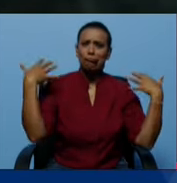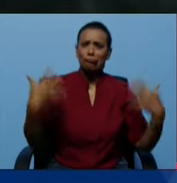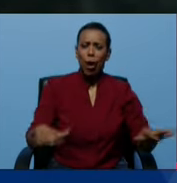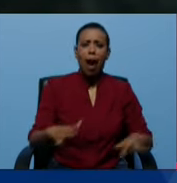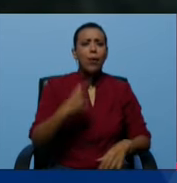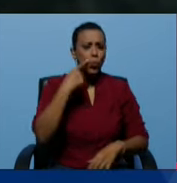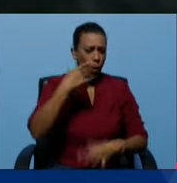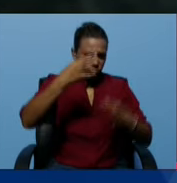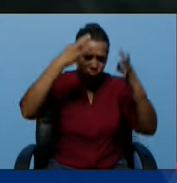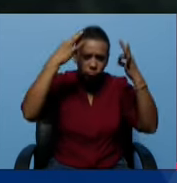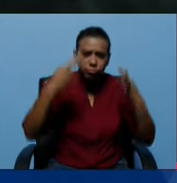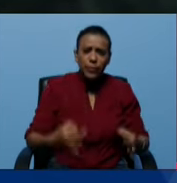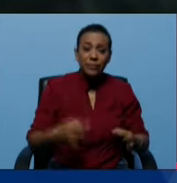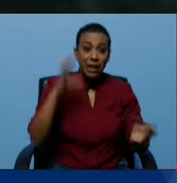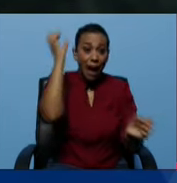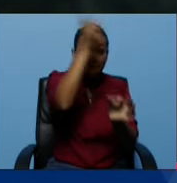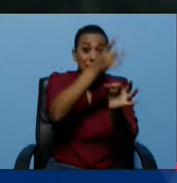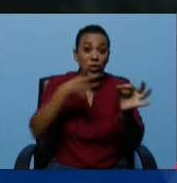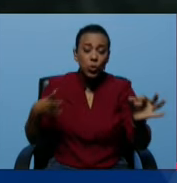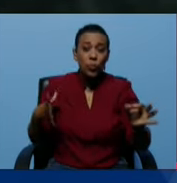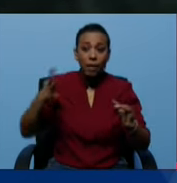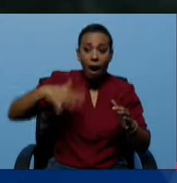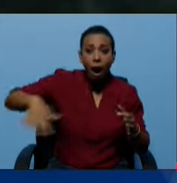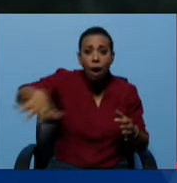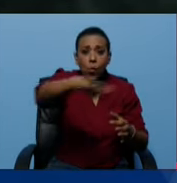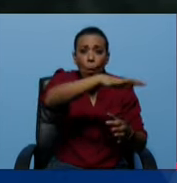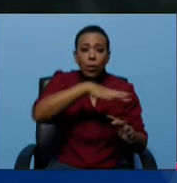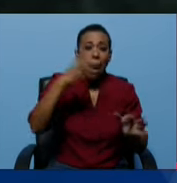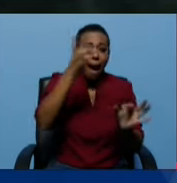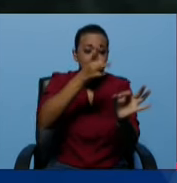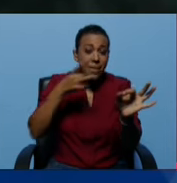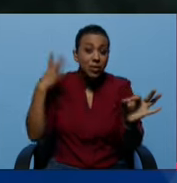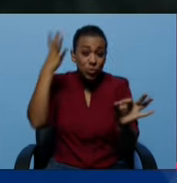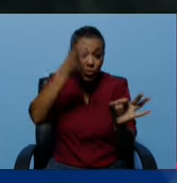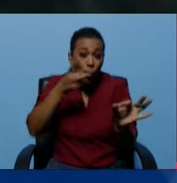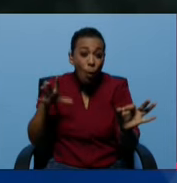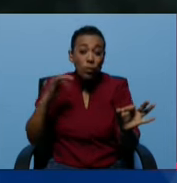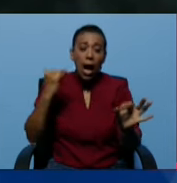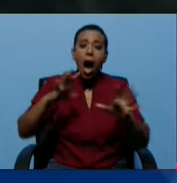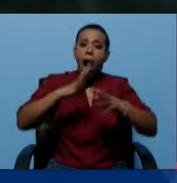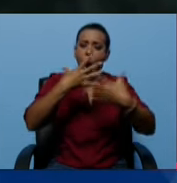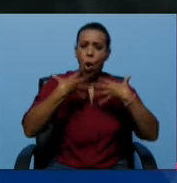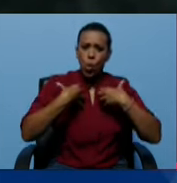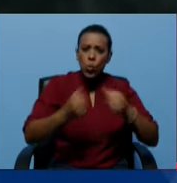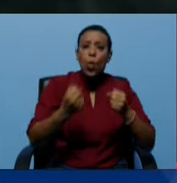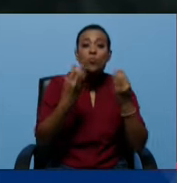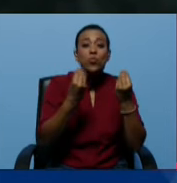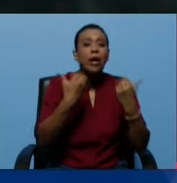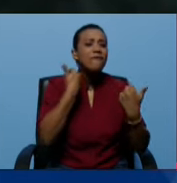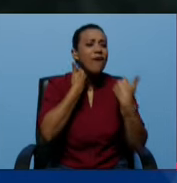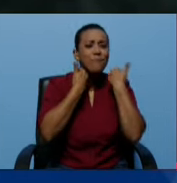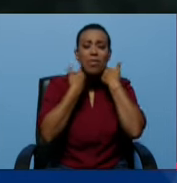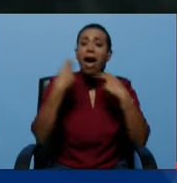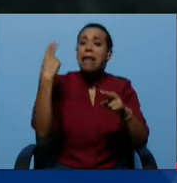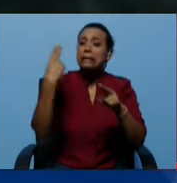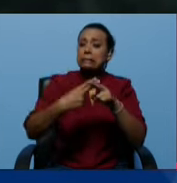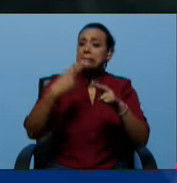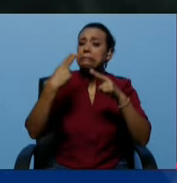tengo la convicción absoluta, tú lo sabes, en el Amazonas está la cura de muchas